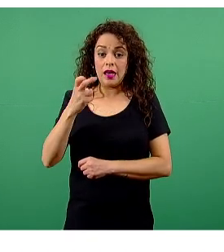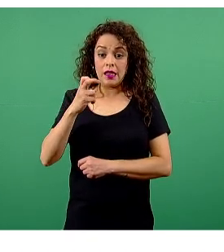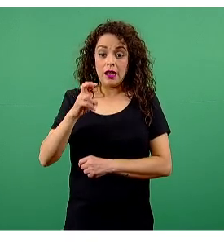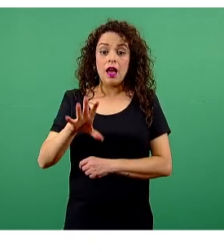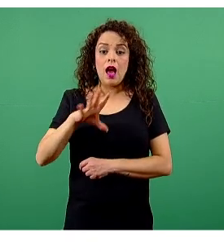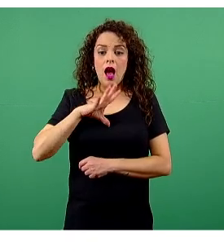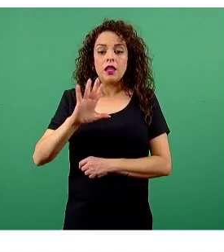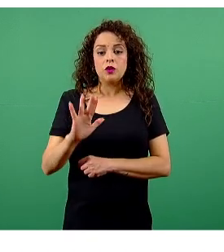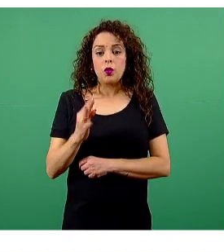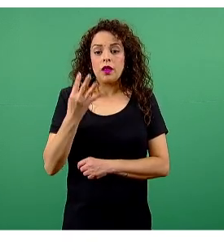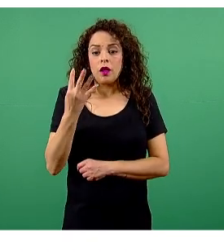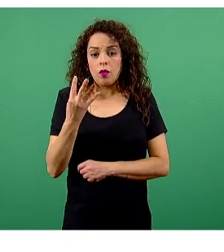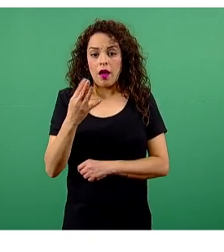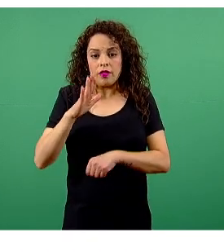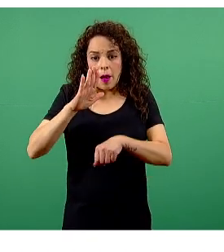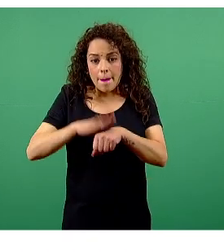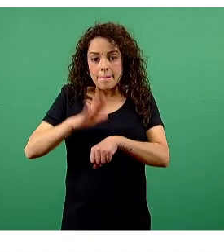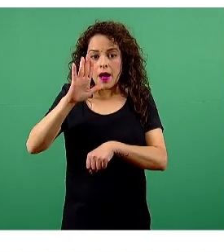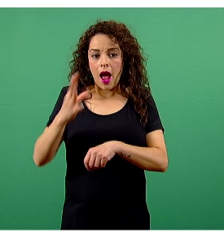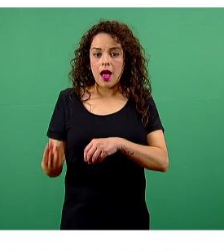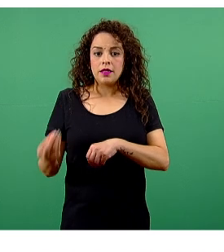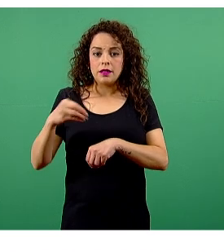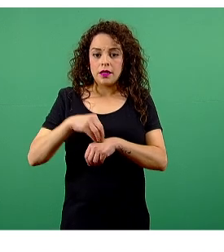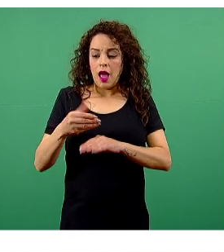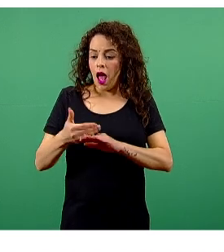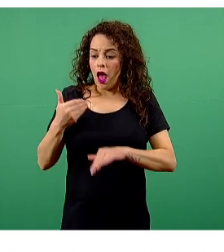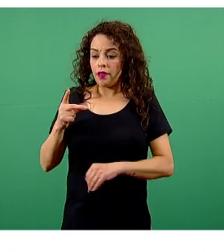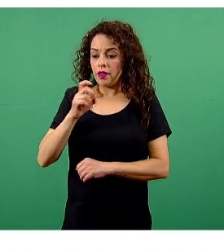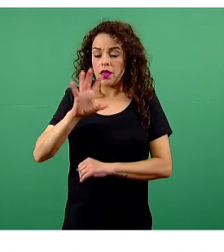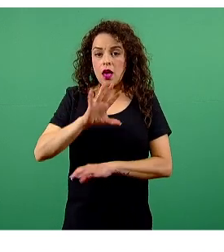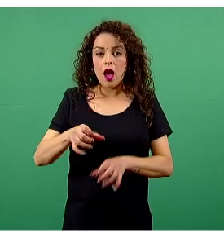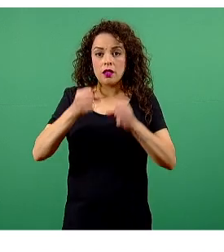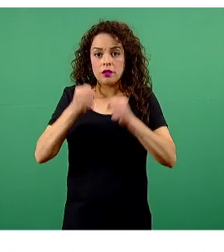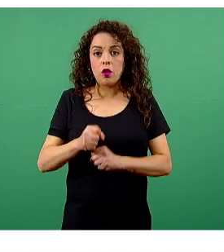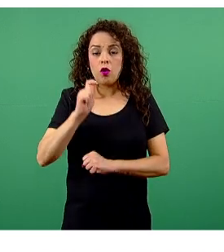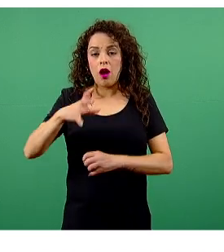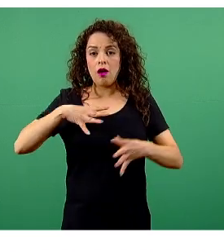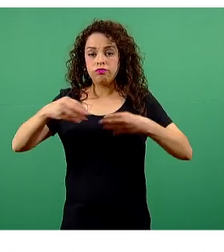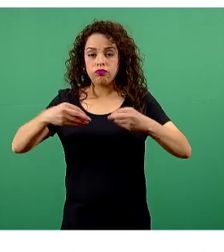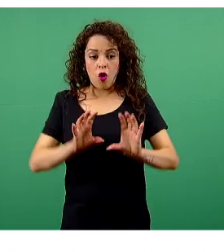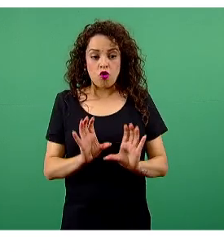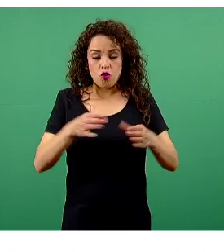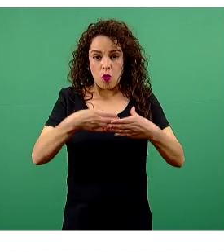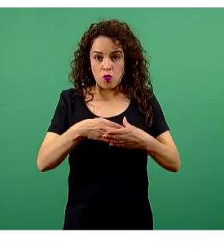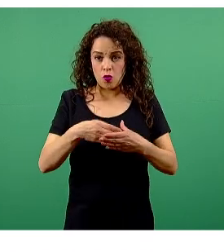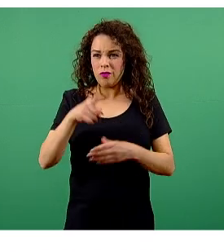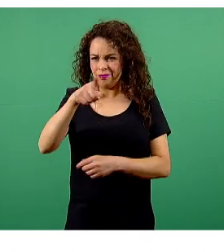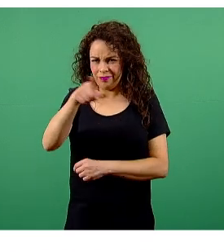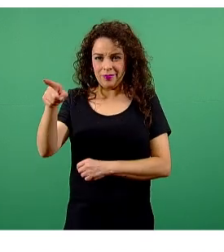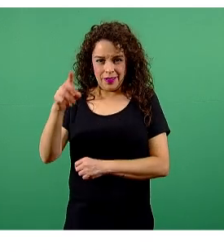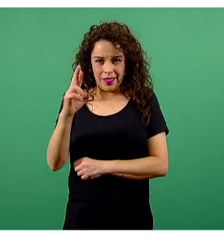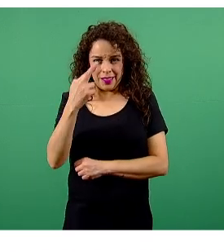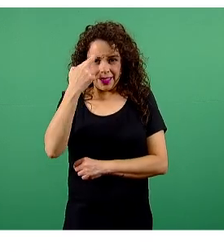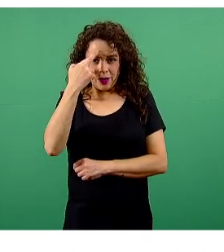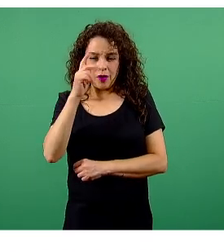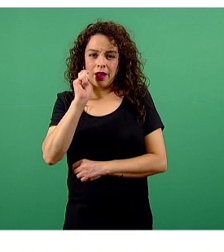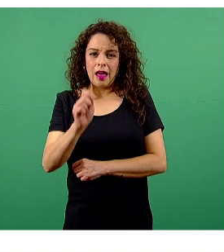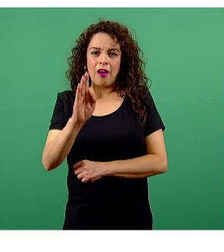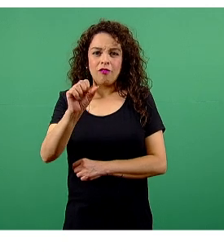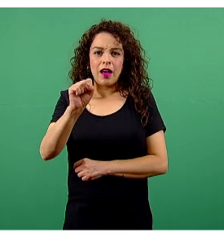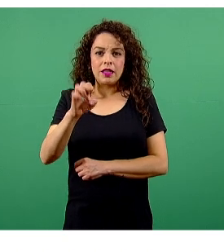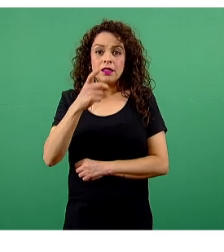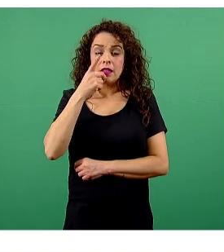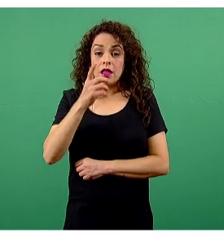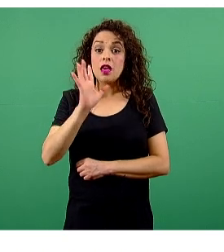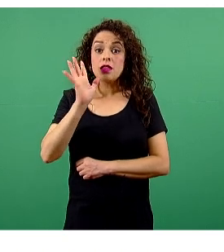casos adicionales antes de la declaración de la transmisión comunitaria. Si ustedes recuerdan, hubo una fase en que se declaró la